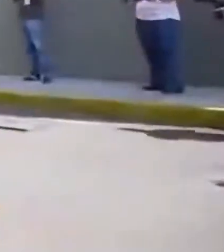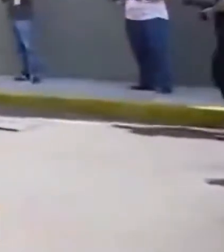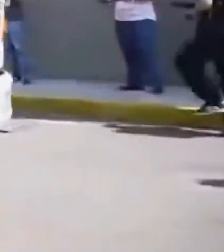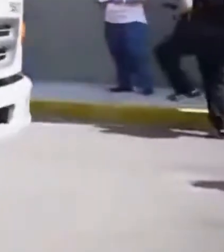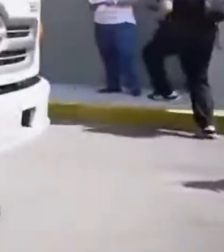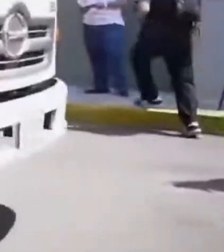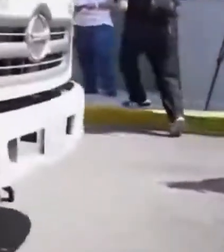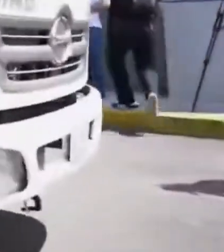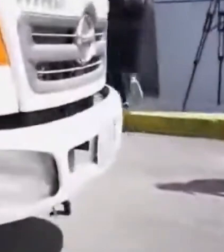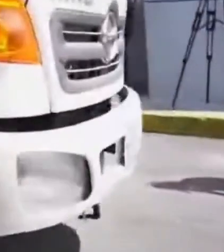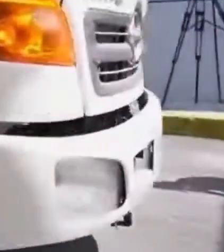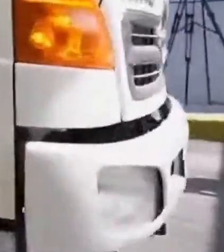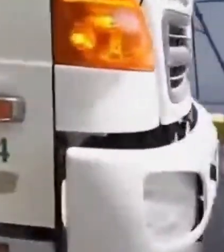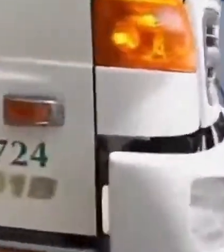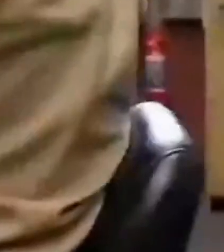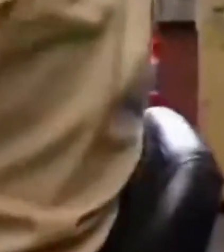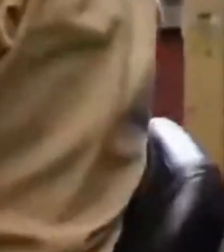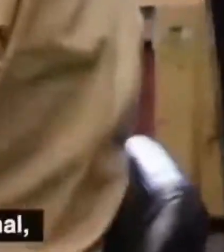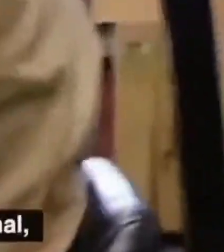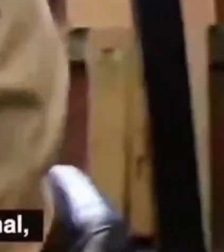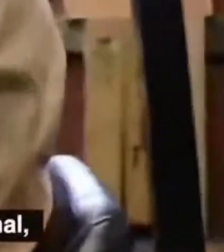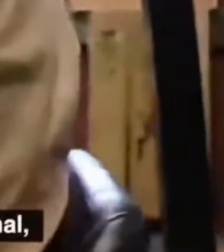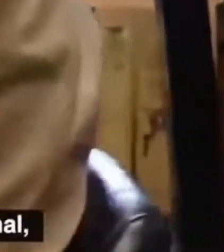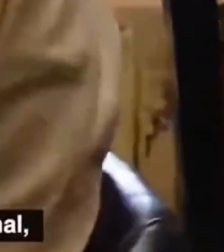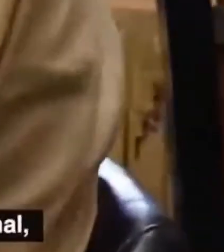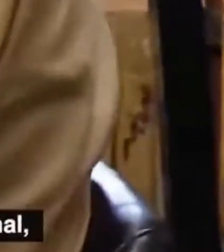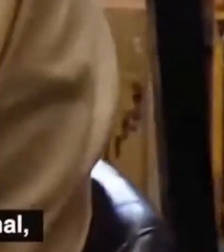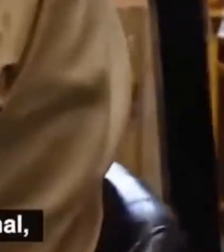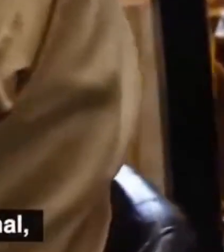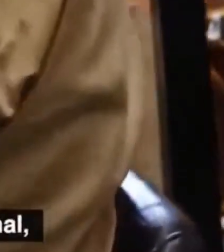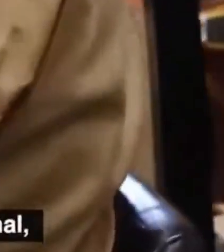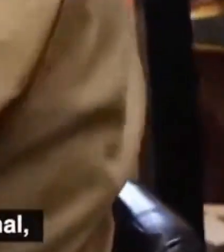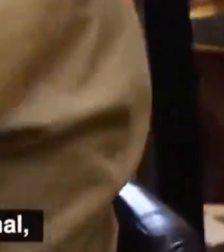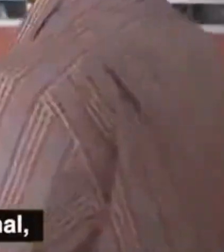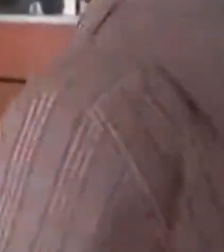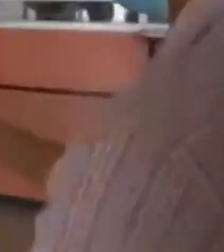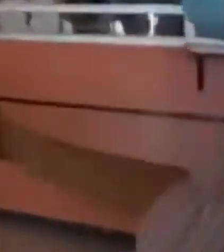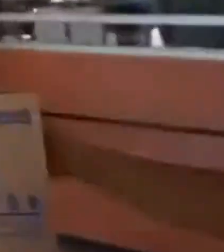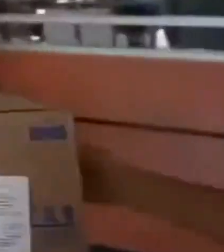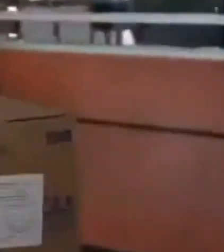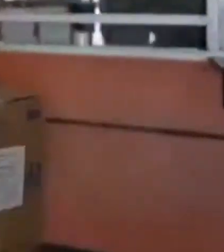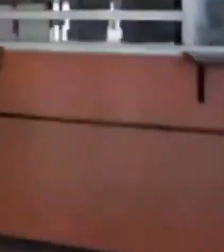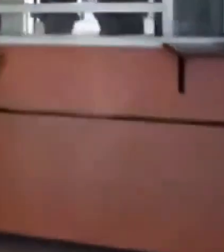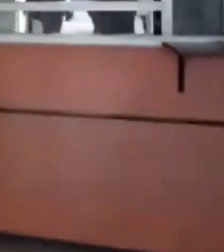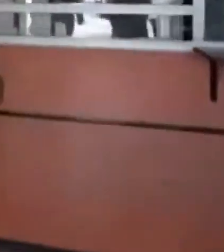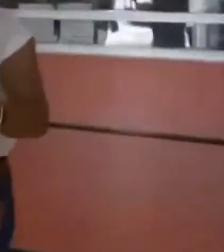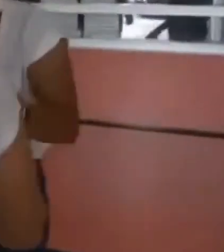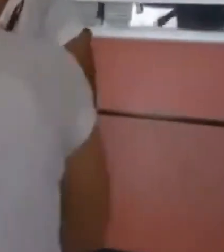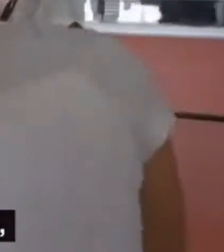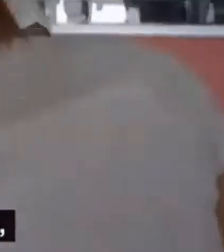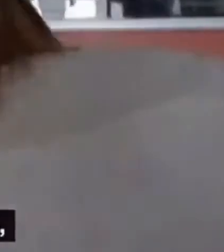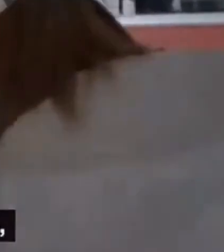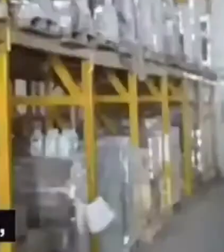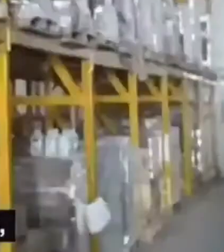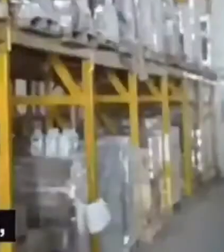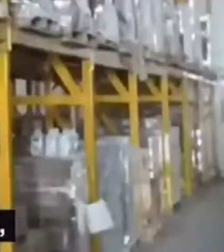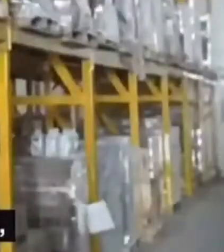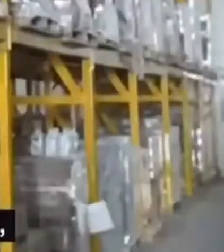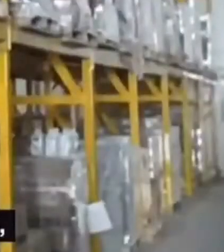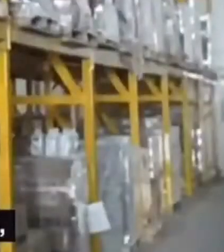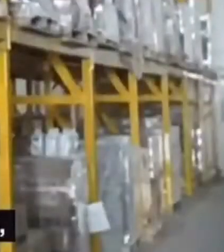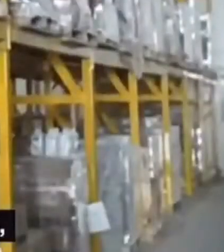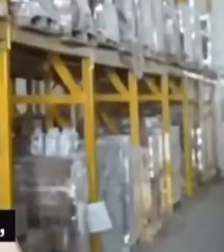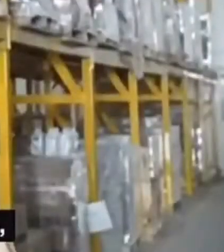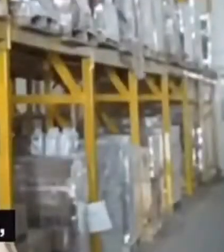de medicamentos, obras de ampliación en almacenes, operación del sistema de abasto institucional, entre otras acciones. Pues aquí en el